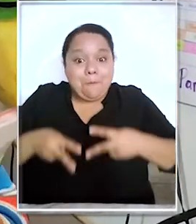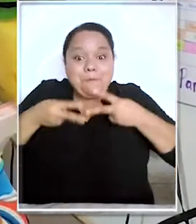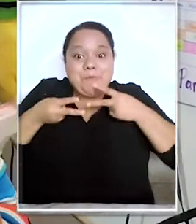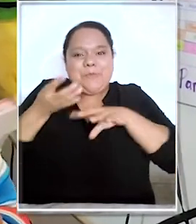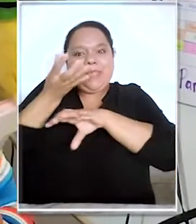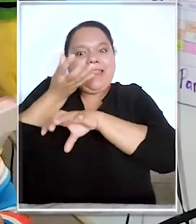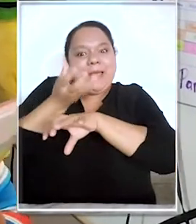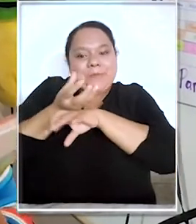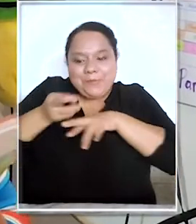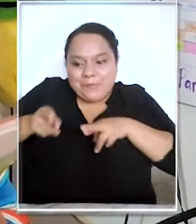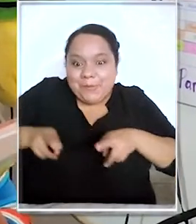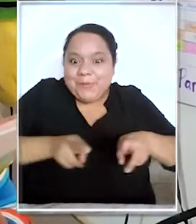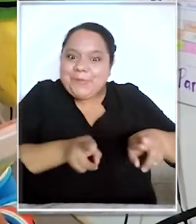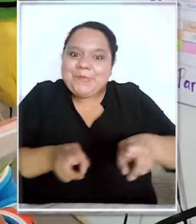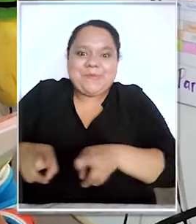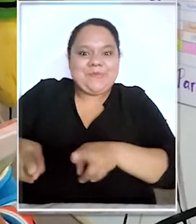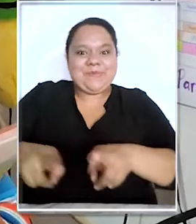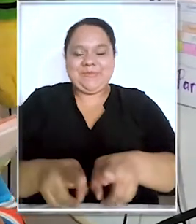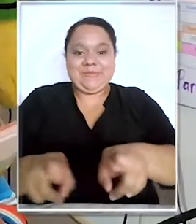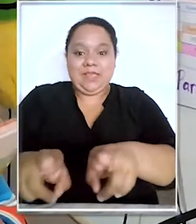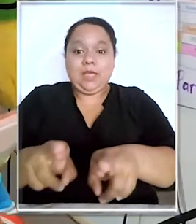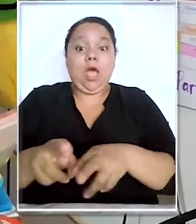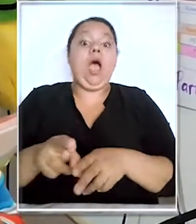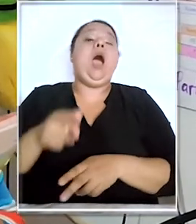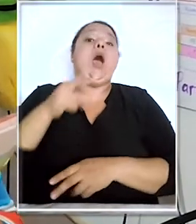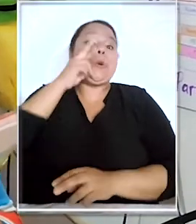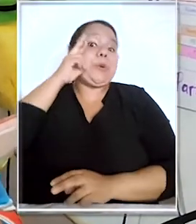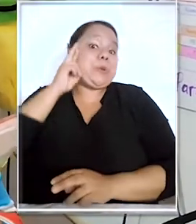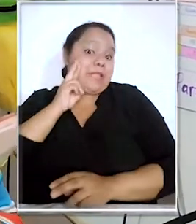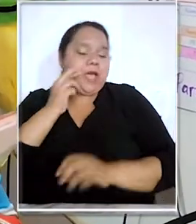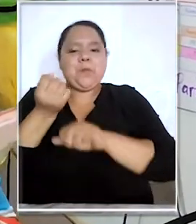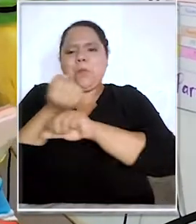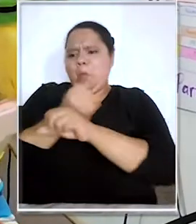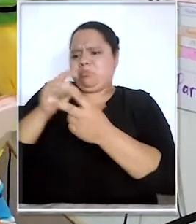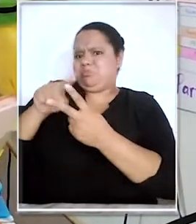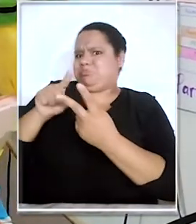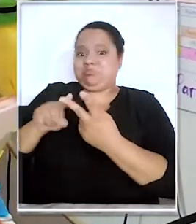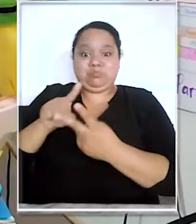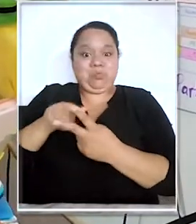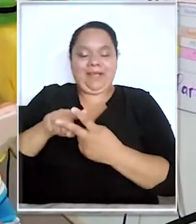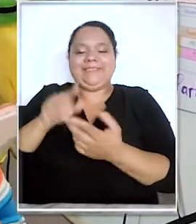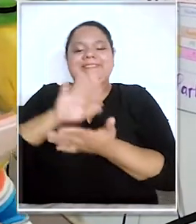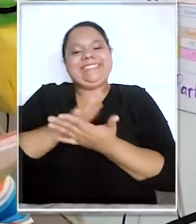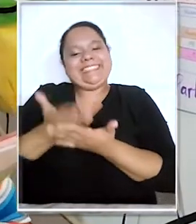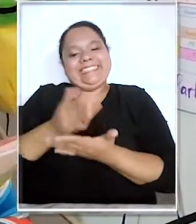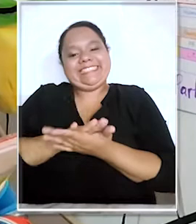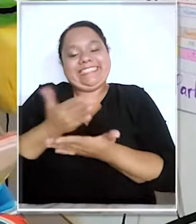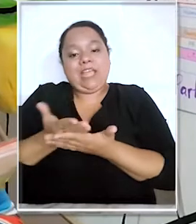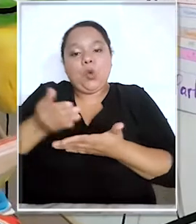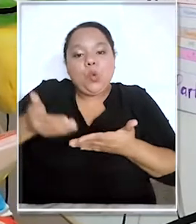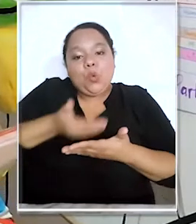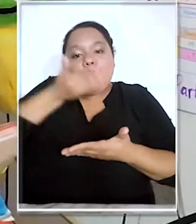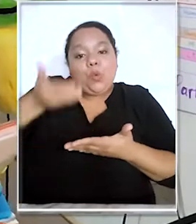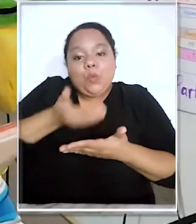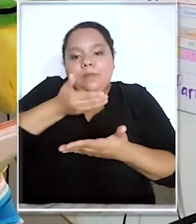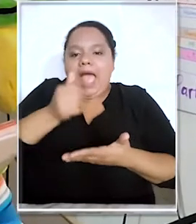de las piedras en las quebradas. Son rosados o amarillos. Se preparan en sopa y se preparan con